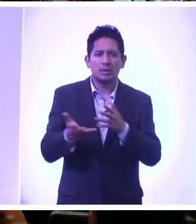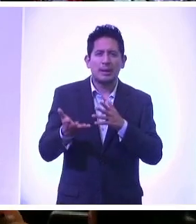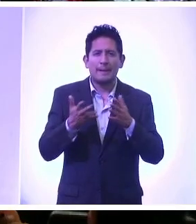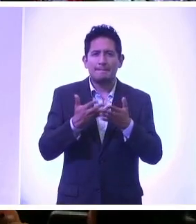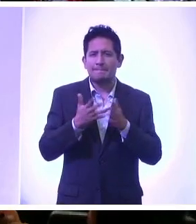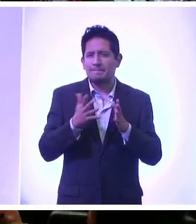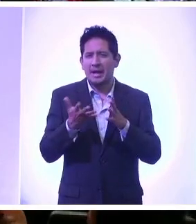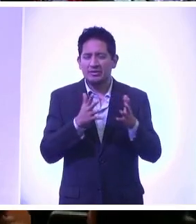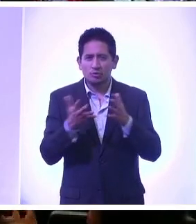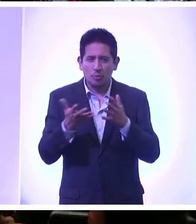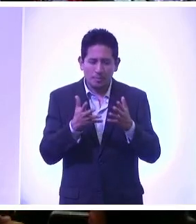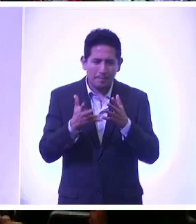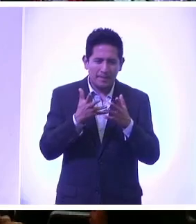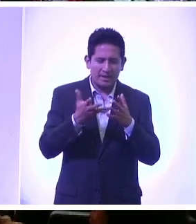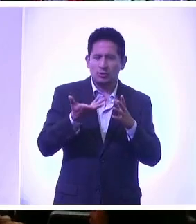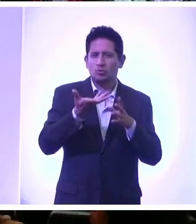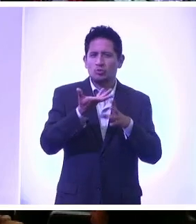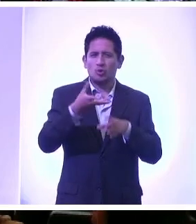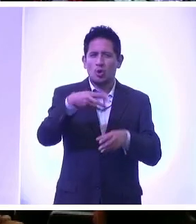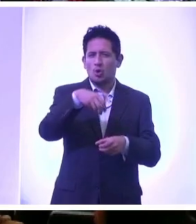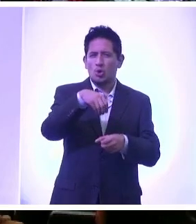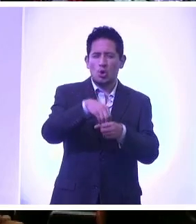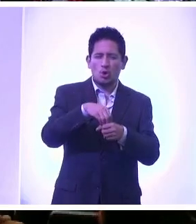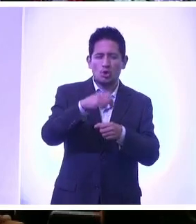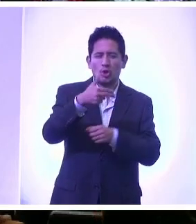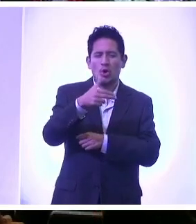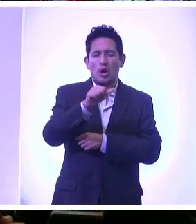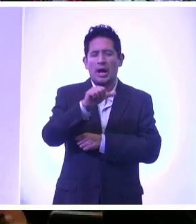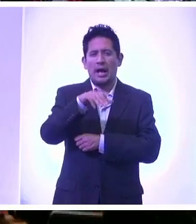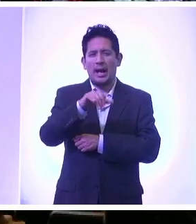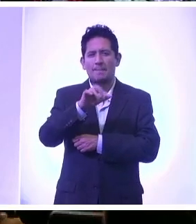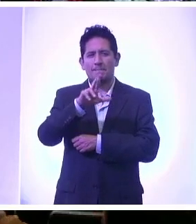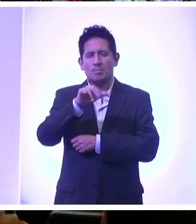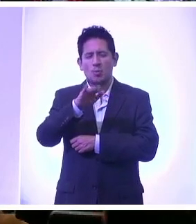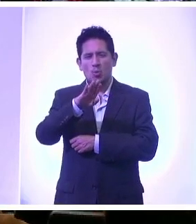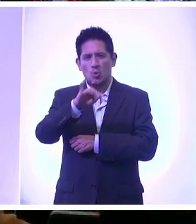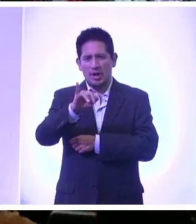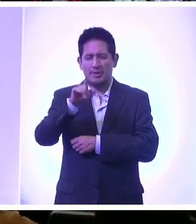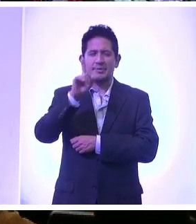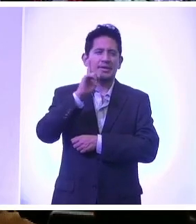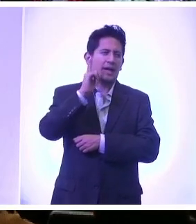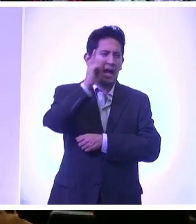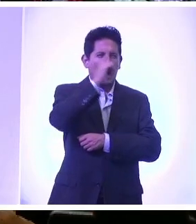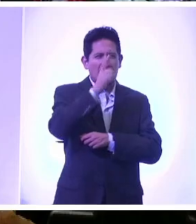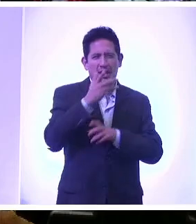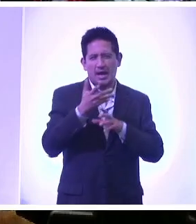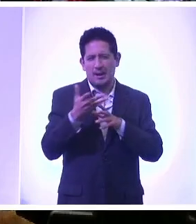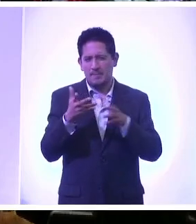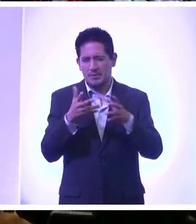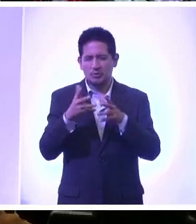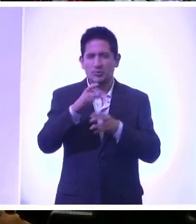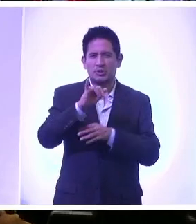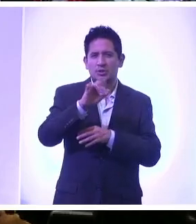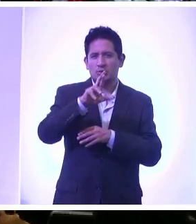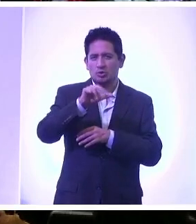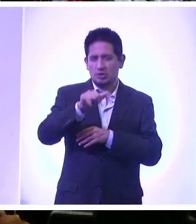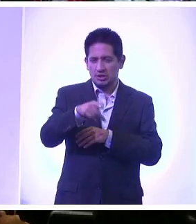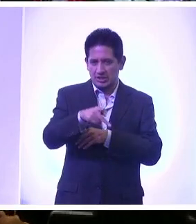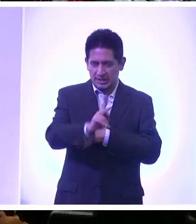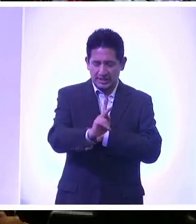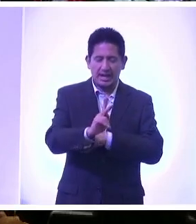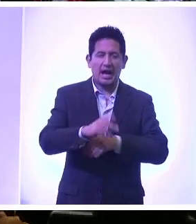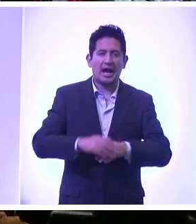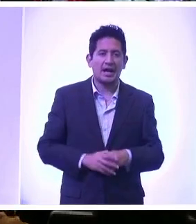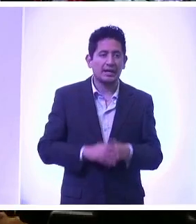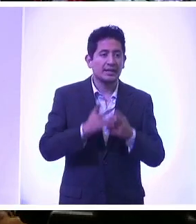amurabi y sabían que justamente en esta placa del Código de amurabi en la ciudad de Ur que fue la primer civilización y la primer